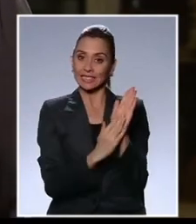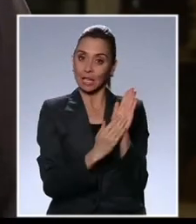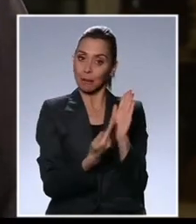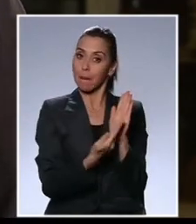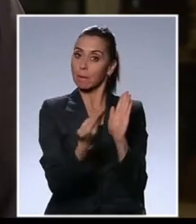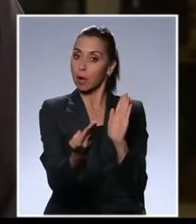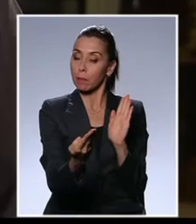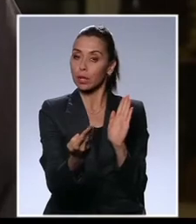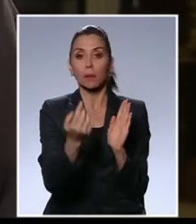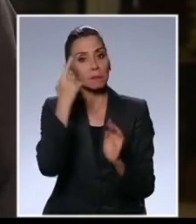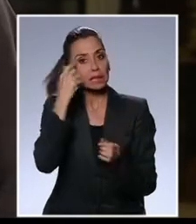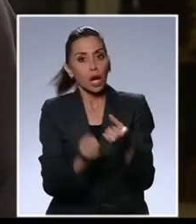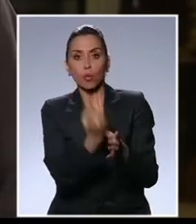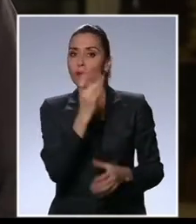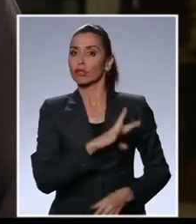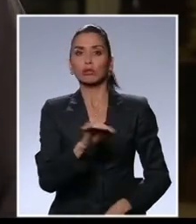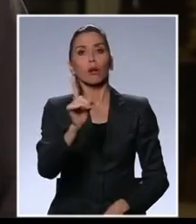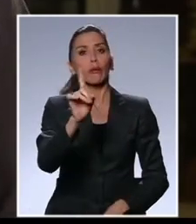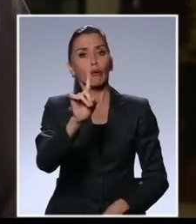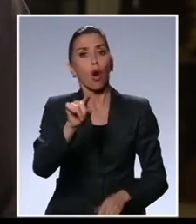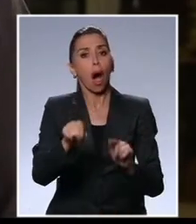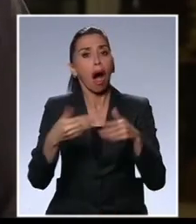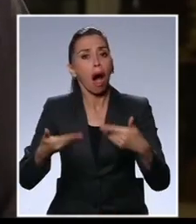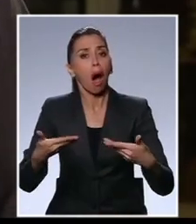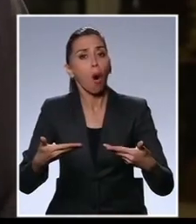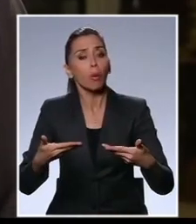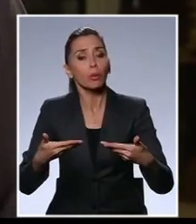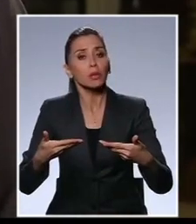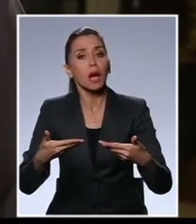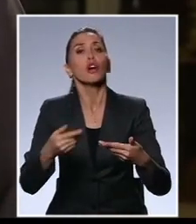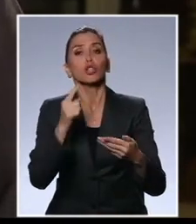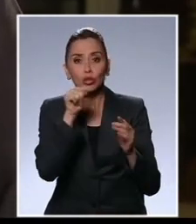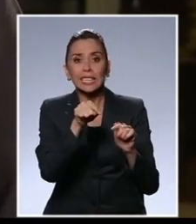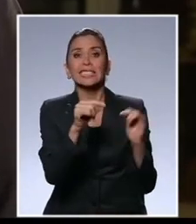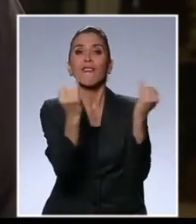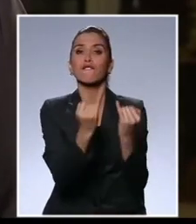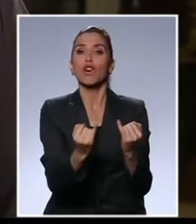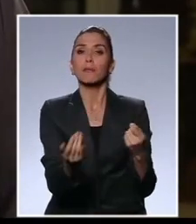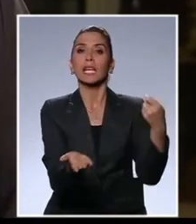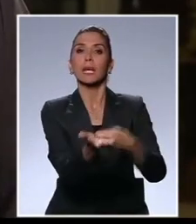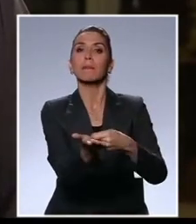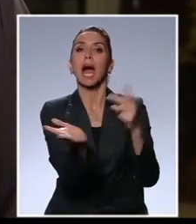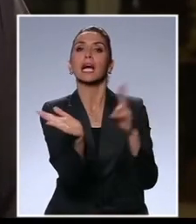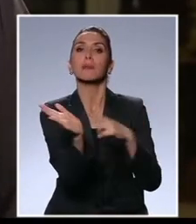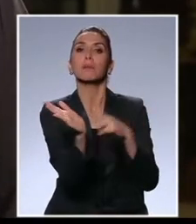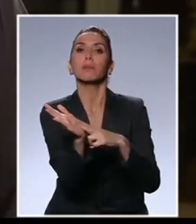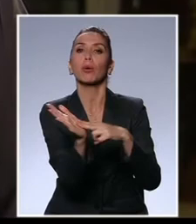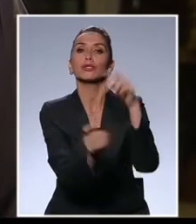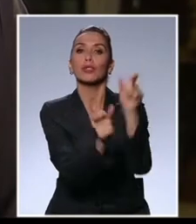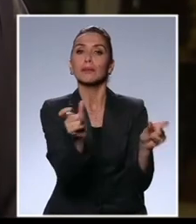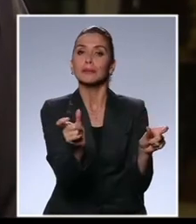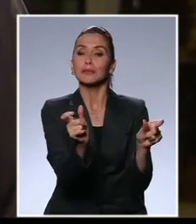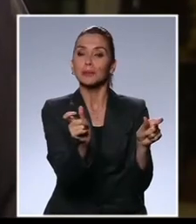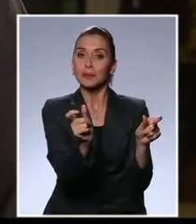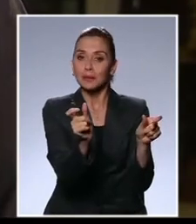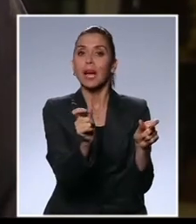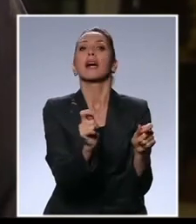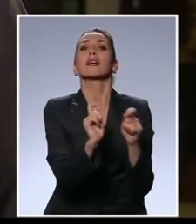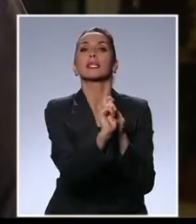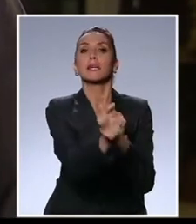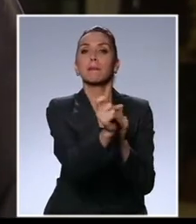no es una novedad para Chile Ya que en la actualidad Esta es la forma de pago de impuesto de los contribuyentes que